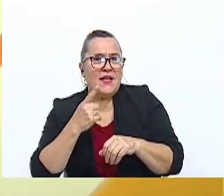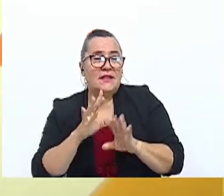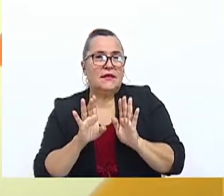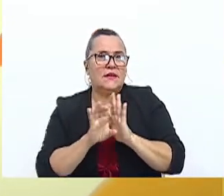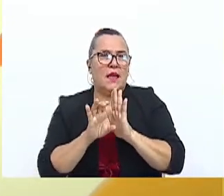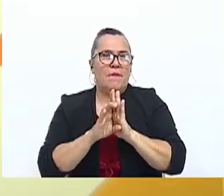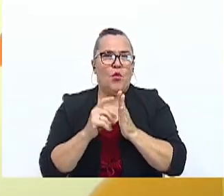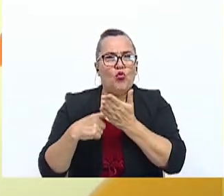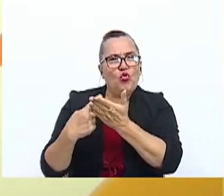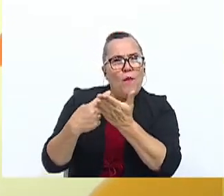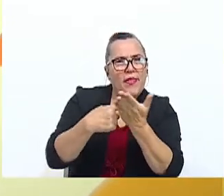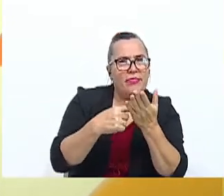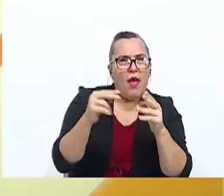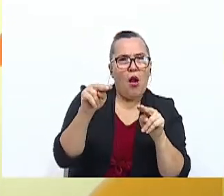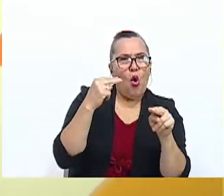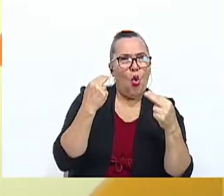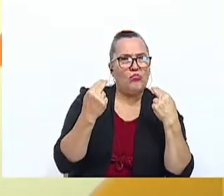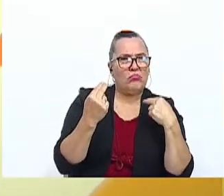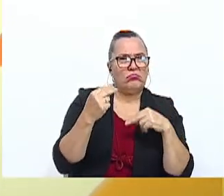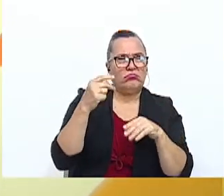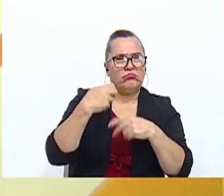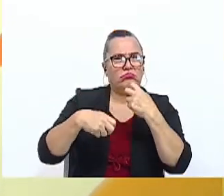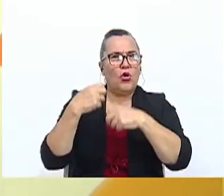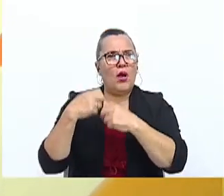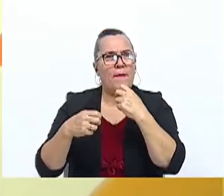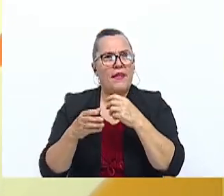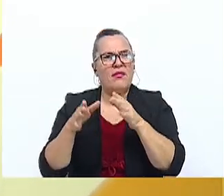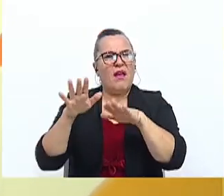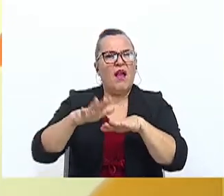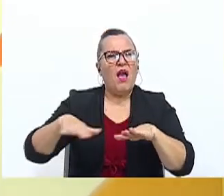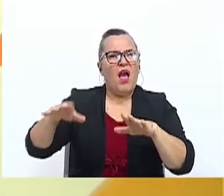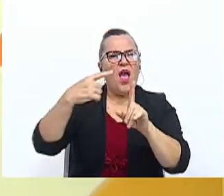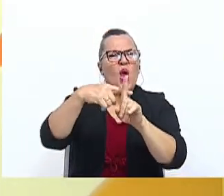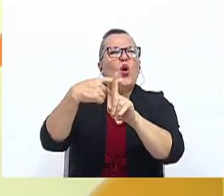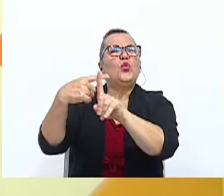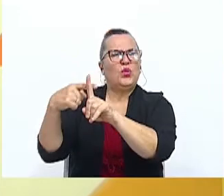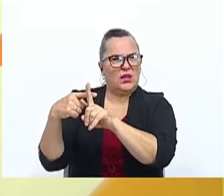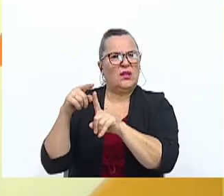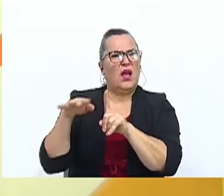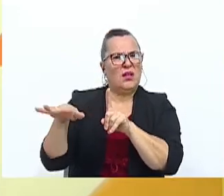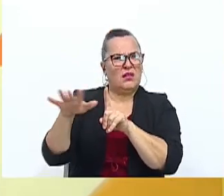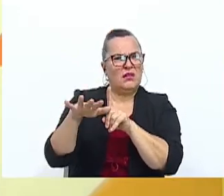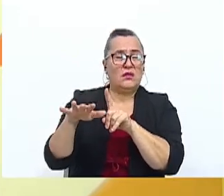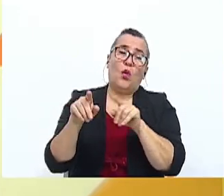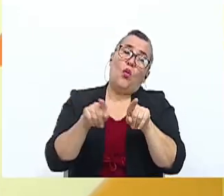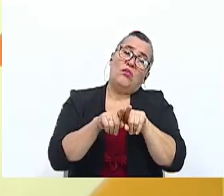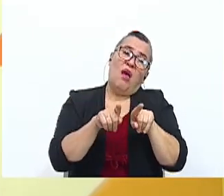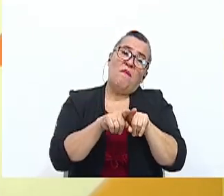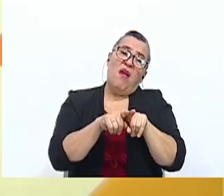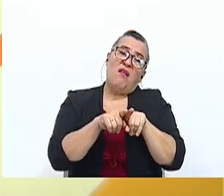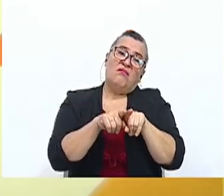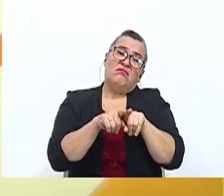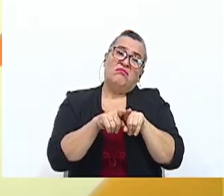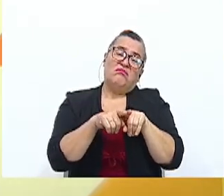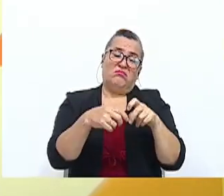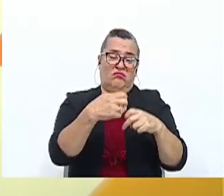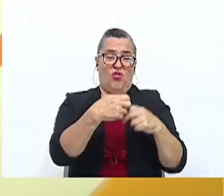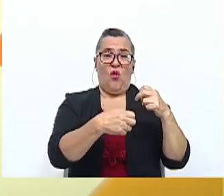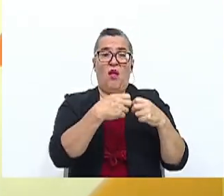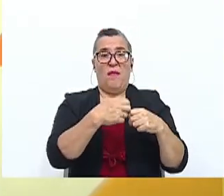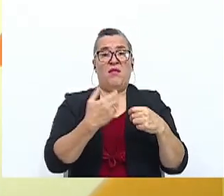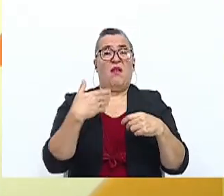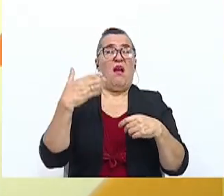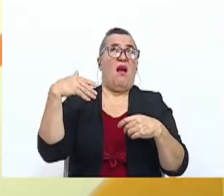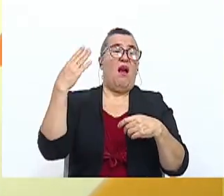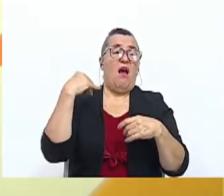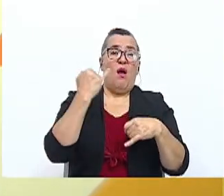ejemplo, han visto en las noticias la problemática que se está presentando en Cruzitas? O también la problemática que han tenido en